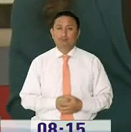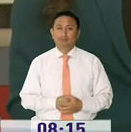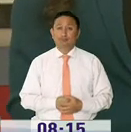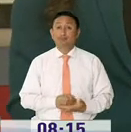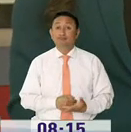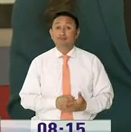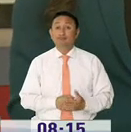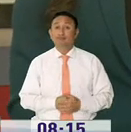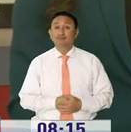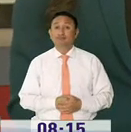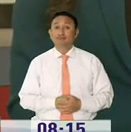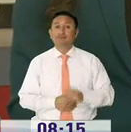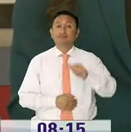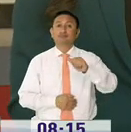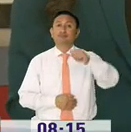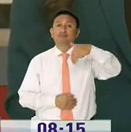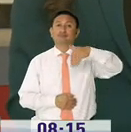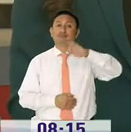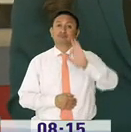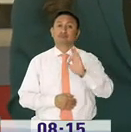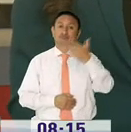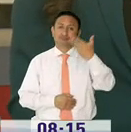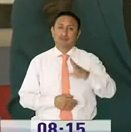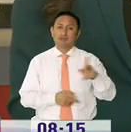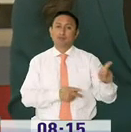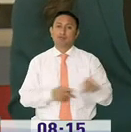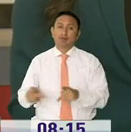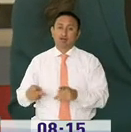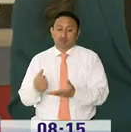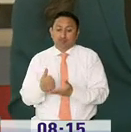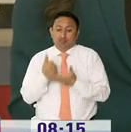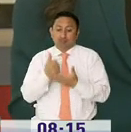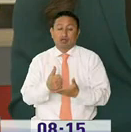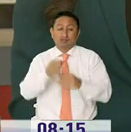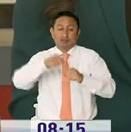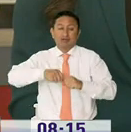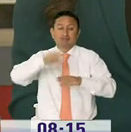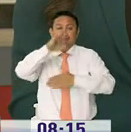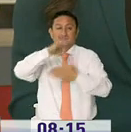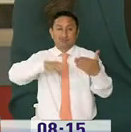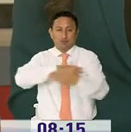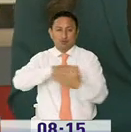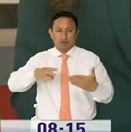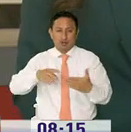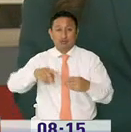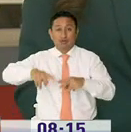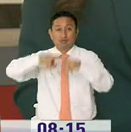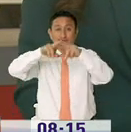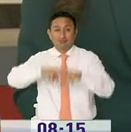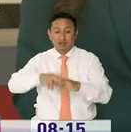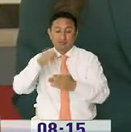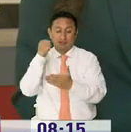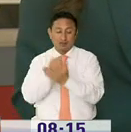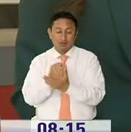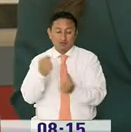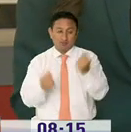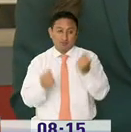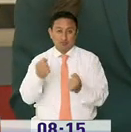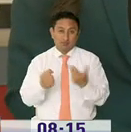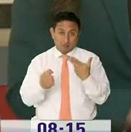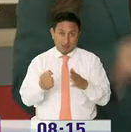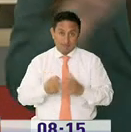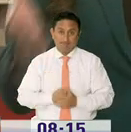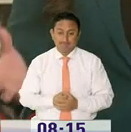La Agencia Metropolitana de Tránsito ya cuenta con un plan de contingencia para ampliar los horarios de atención para la revisión y matriculación